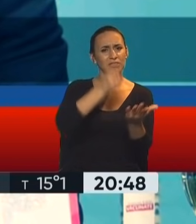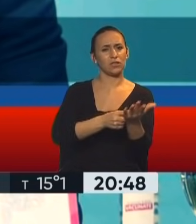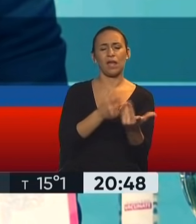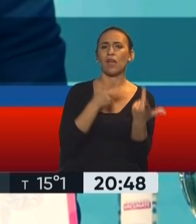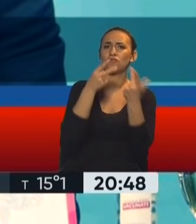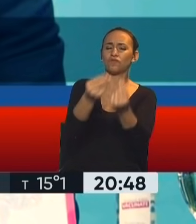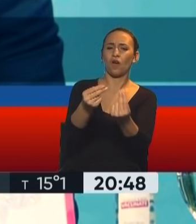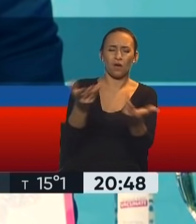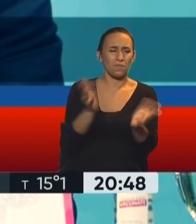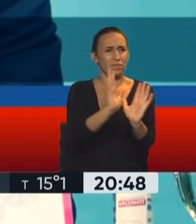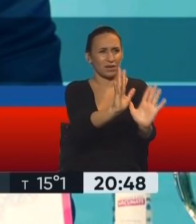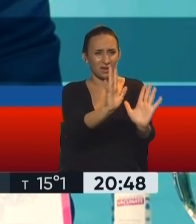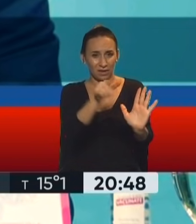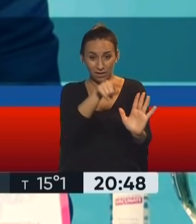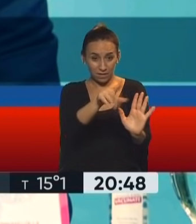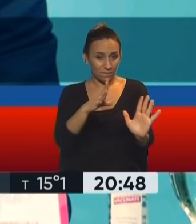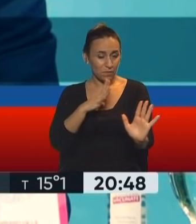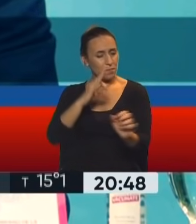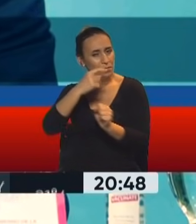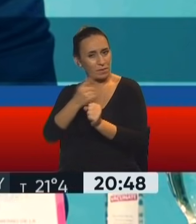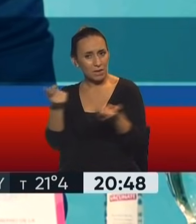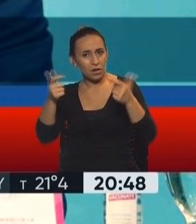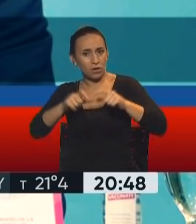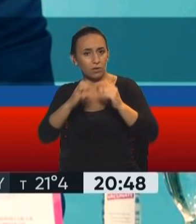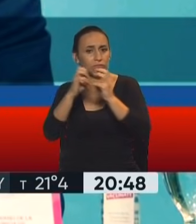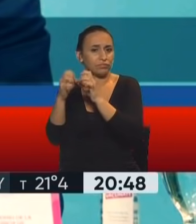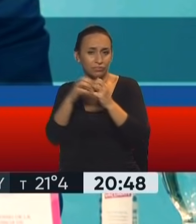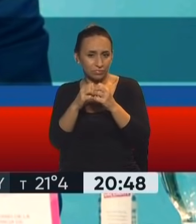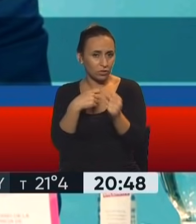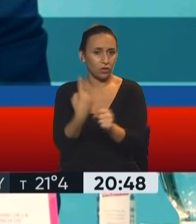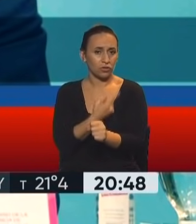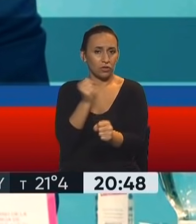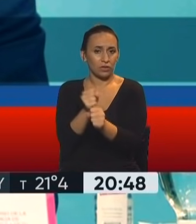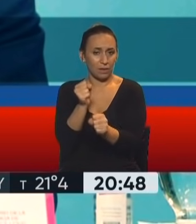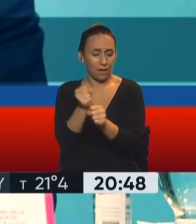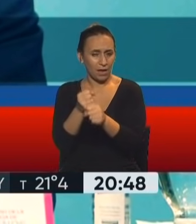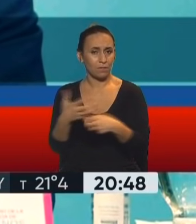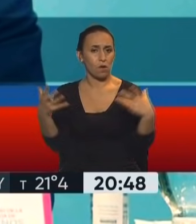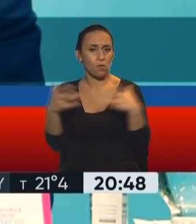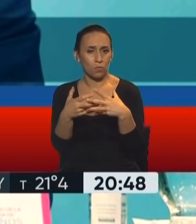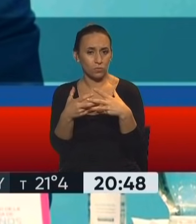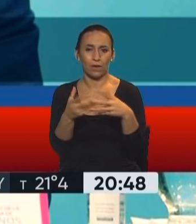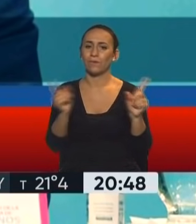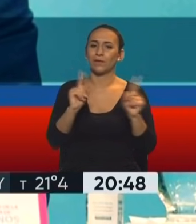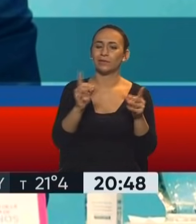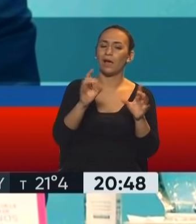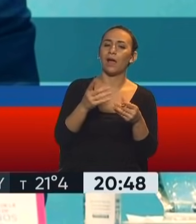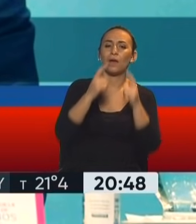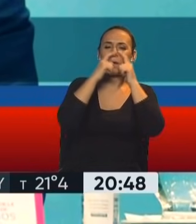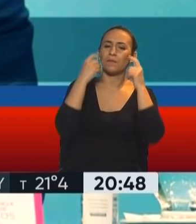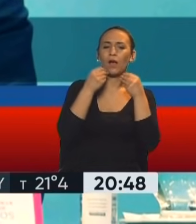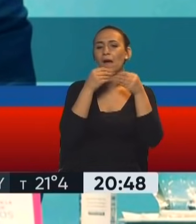no antes de eso. Me parece que lo mejor sería que primero trabajemos en conjunto, y así que no es abandonar el